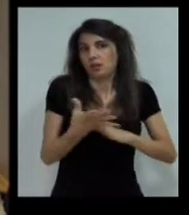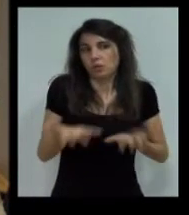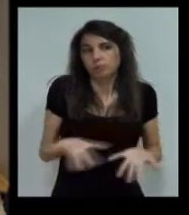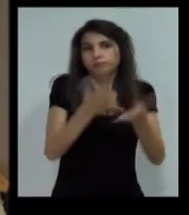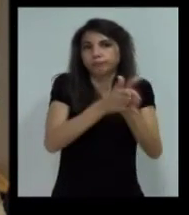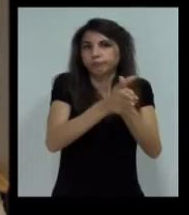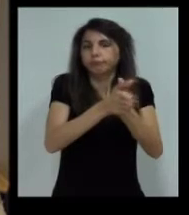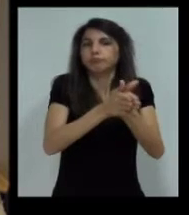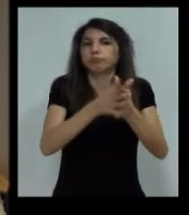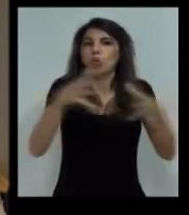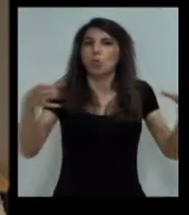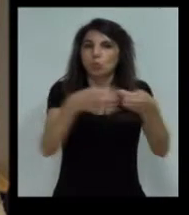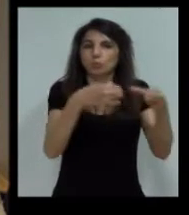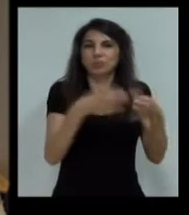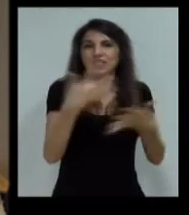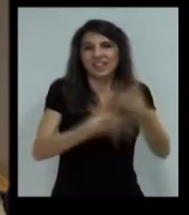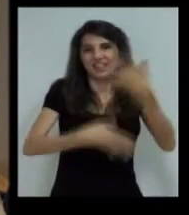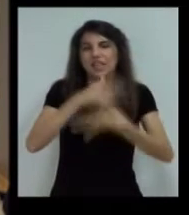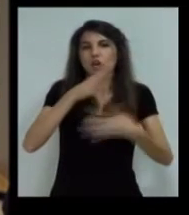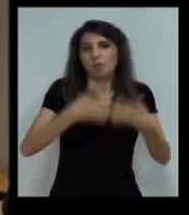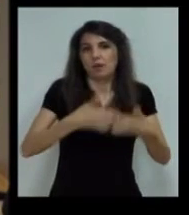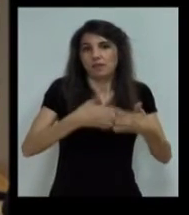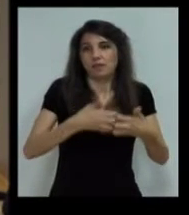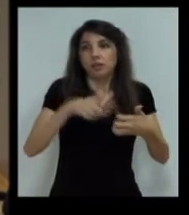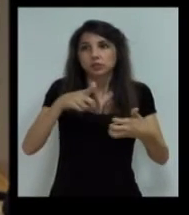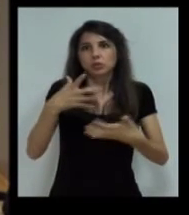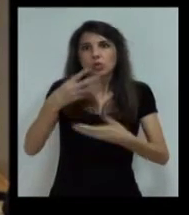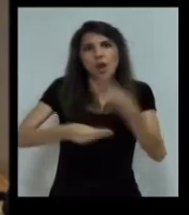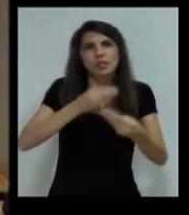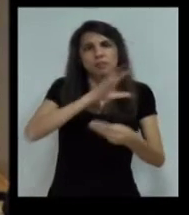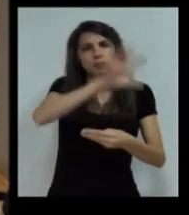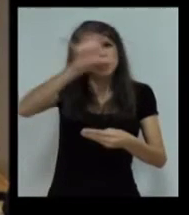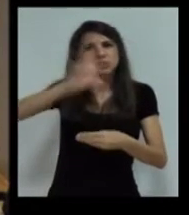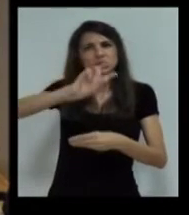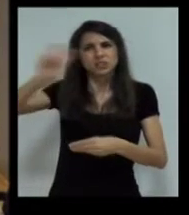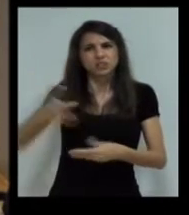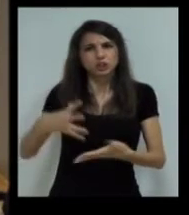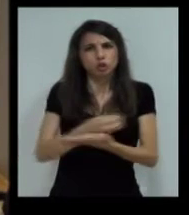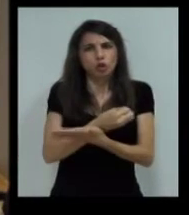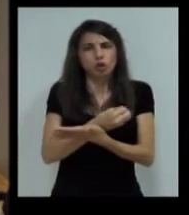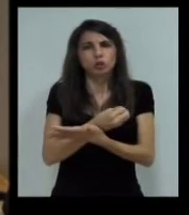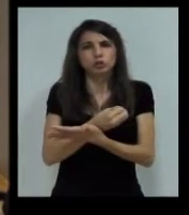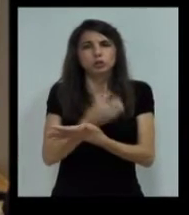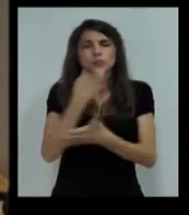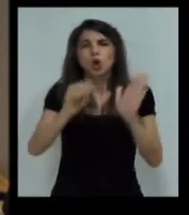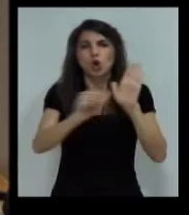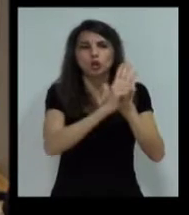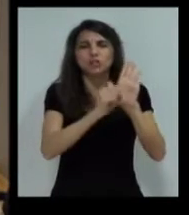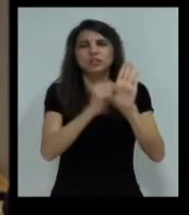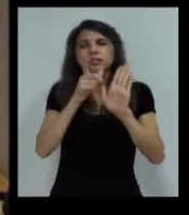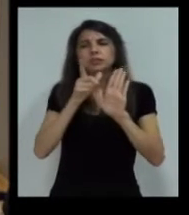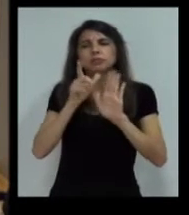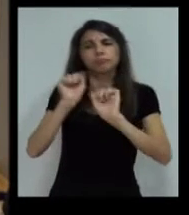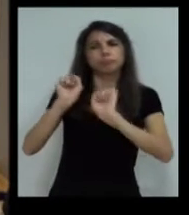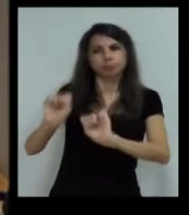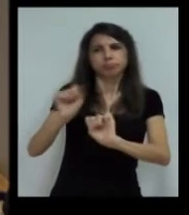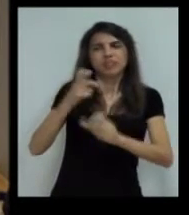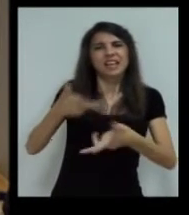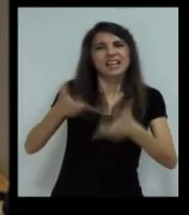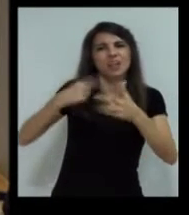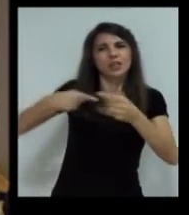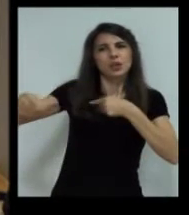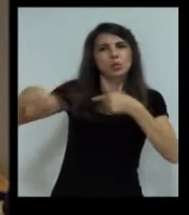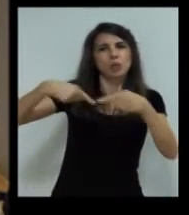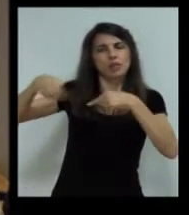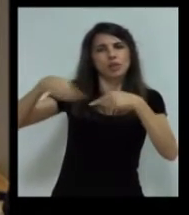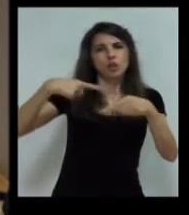Que se pueden hacer, eso lo hacen en todos los países. Los logotipos, ¿no? Y restringen la libre circulación de mercancía en Europa. Vale, pero